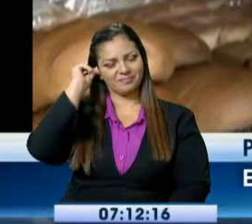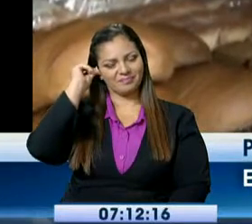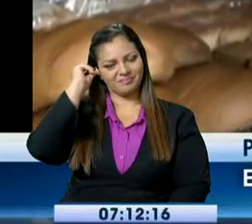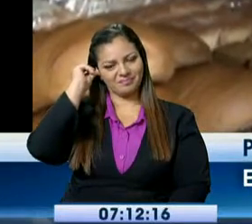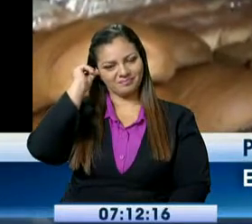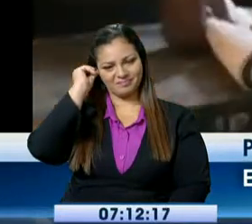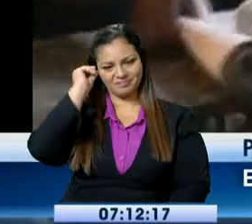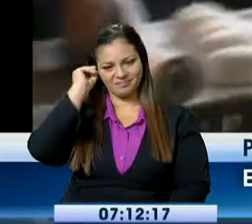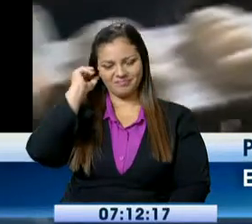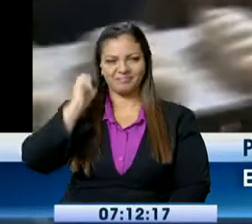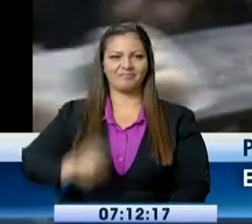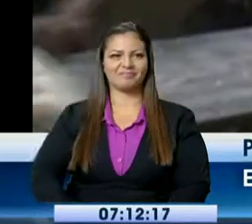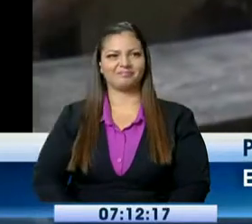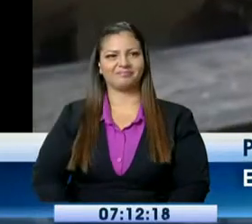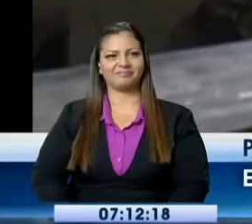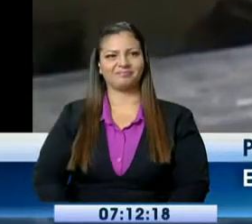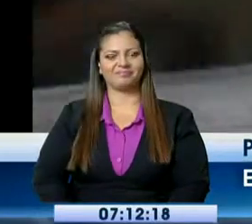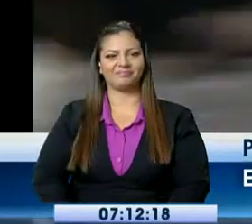horno.